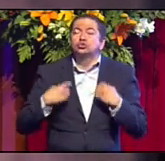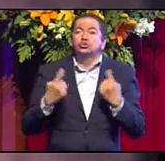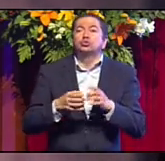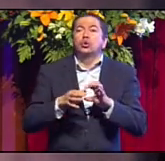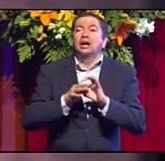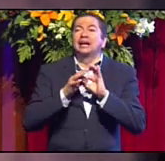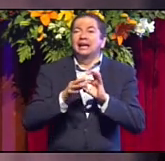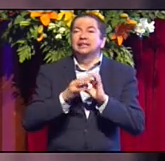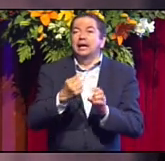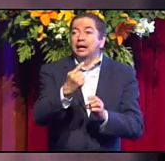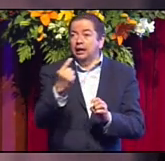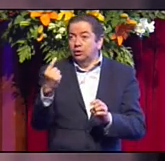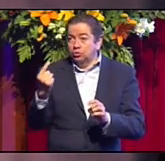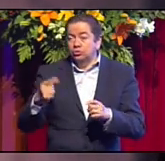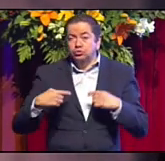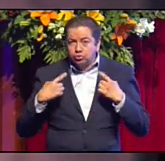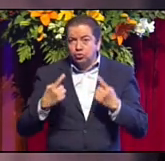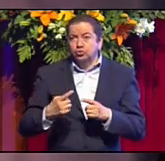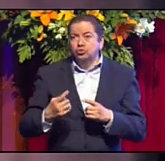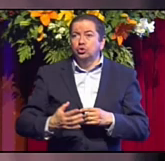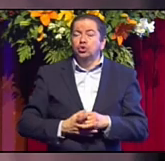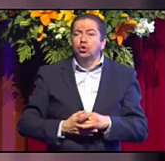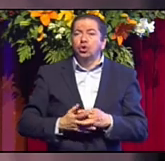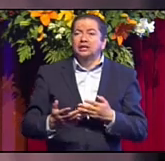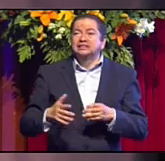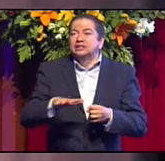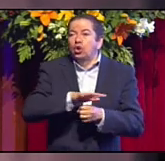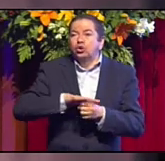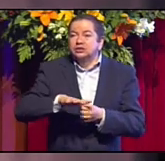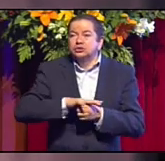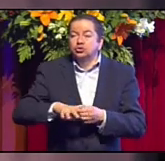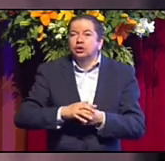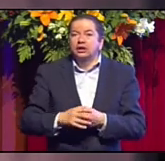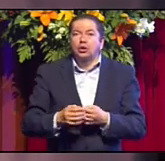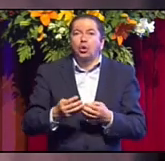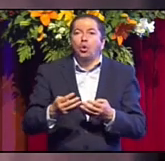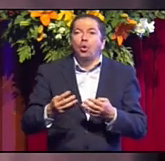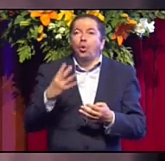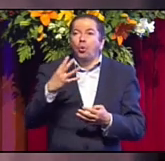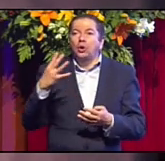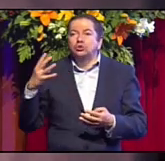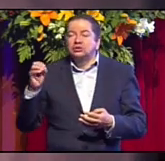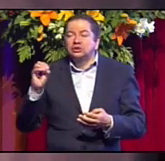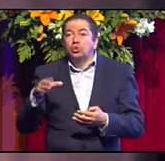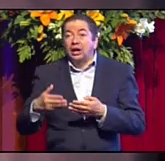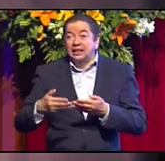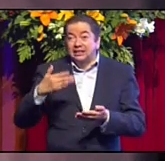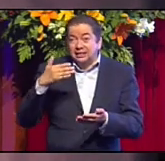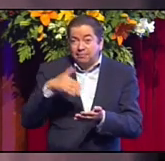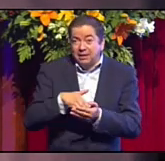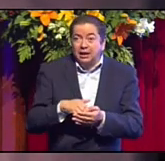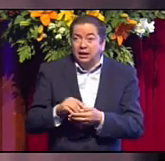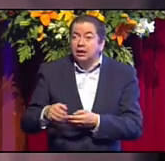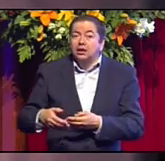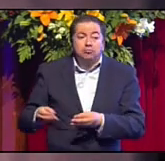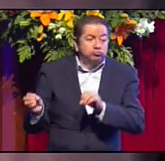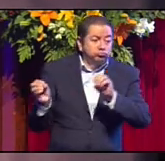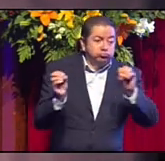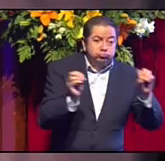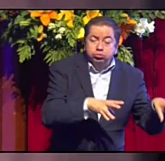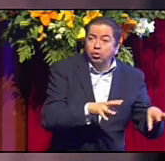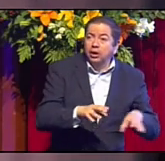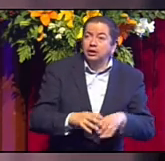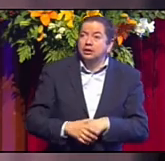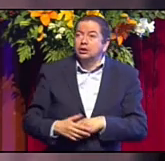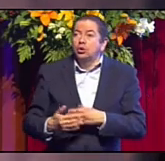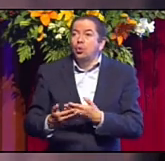Nosotros colocamos las condiciones que estos 440 mil kilos lleguen efectivamente al vertedero municipal. Pero son ustedes los que traen